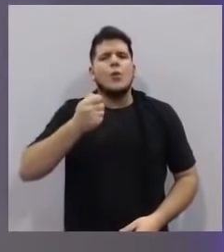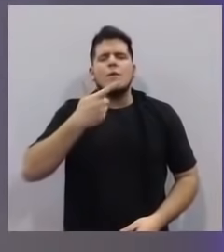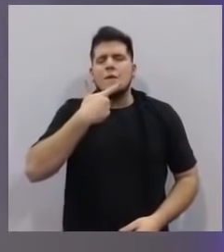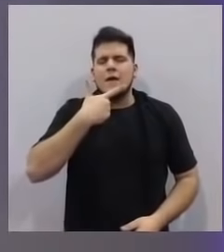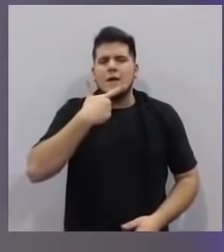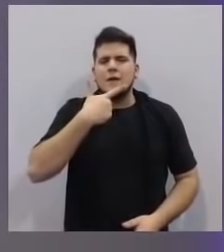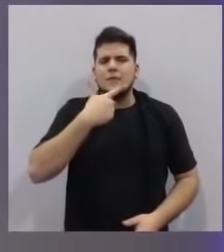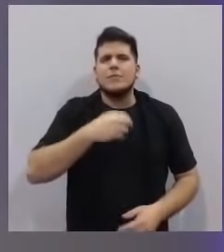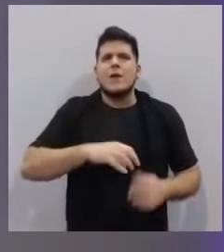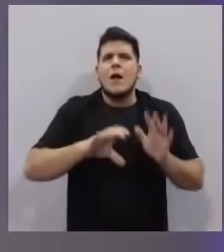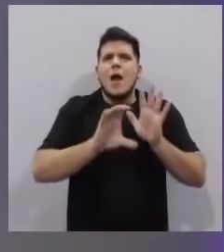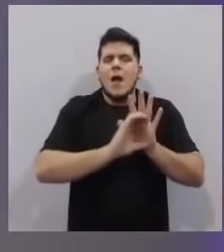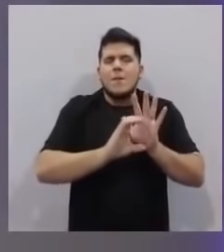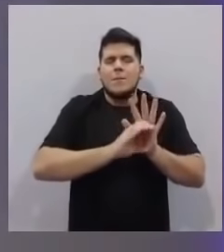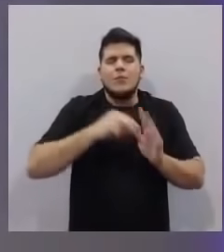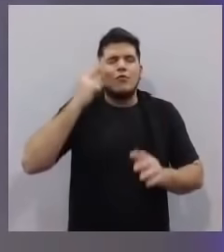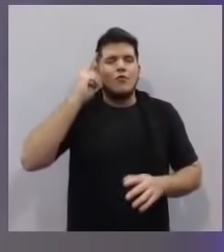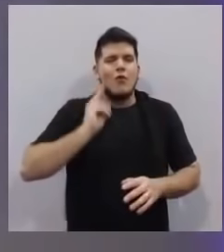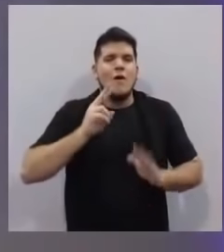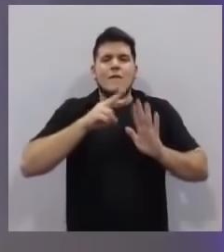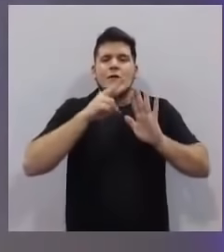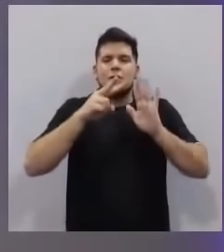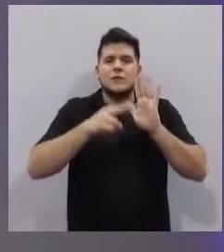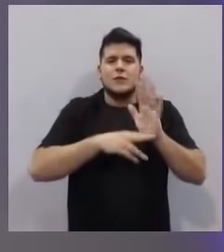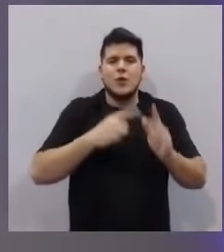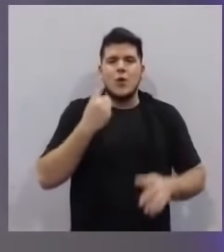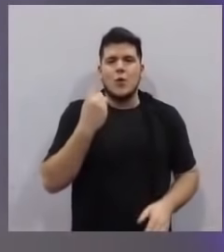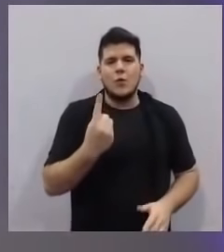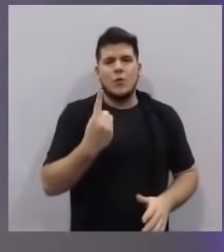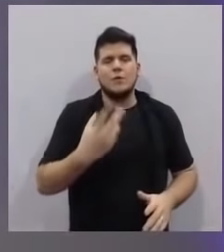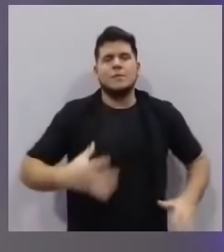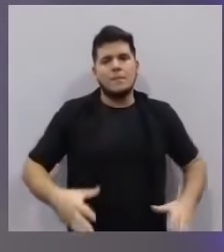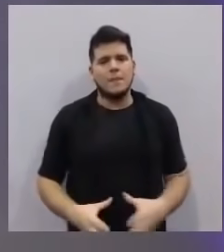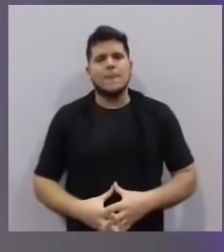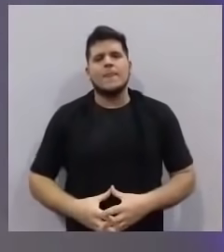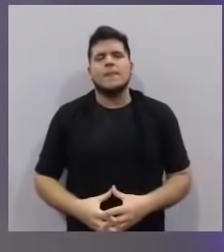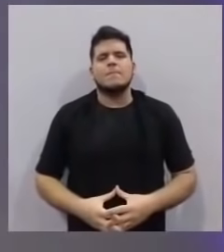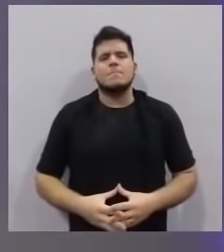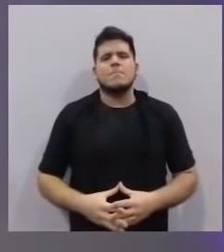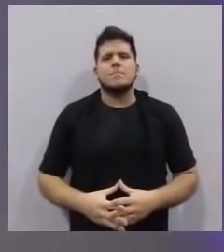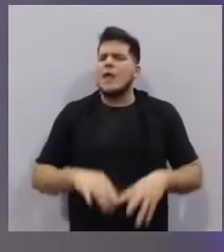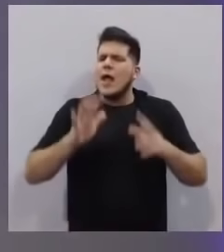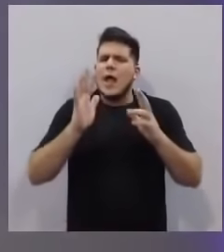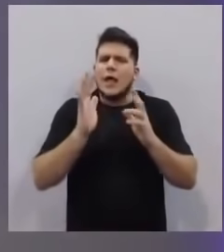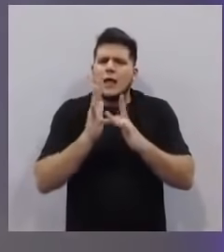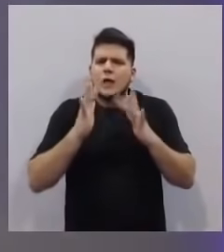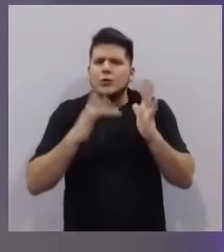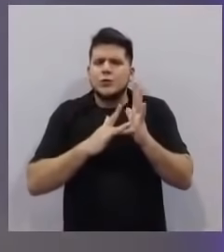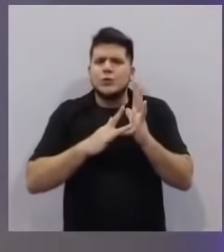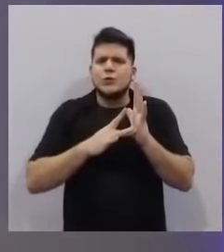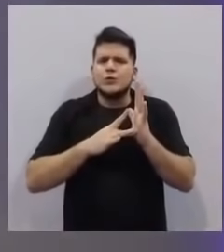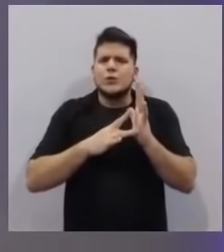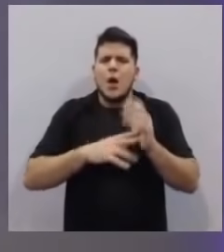les dio poder y desde autoridad que lo que nos da el señor poder y